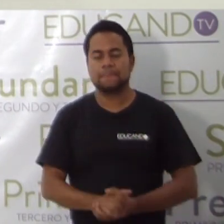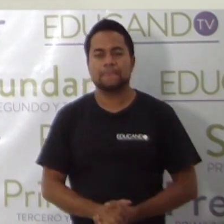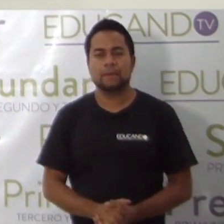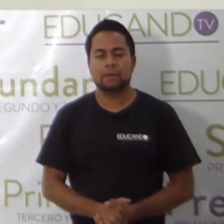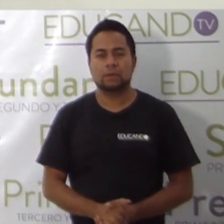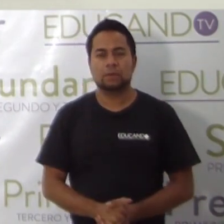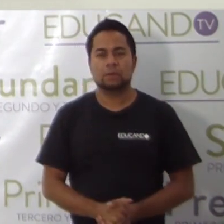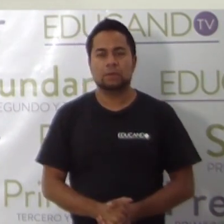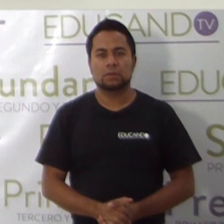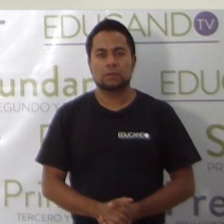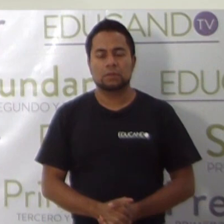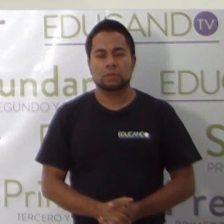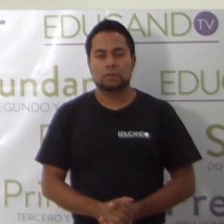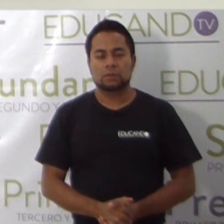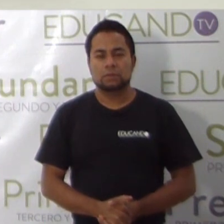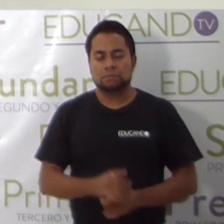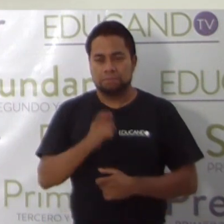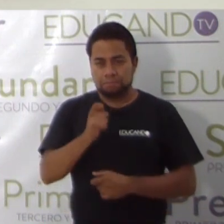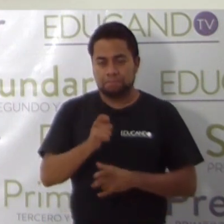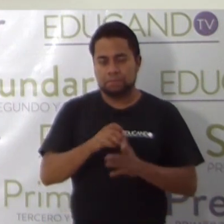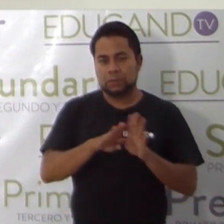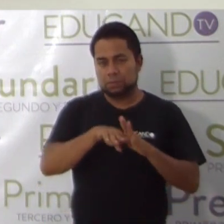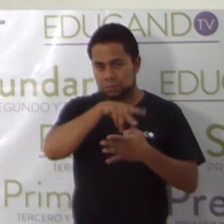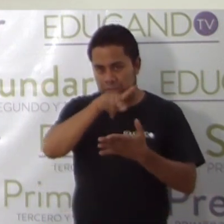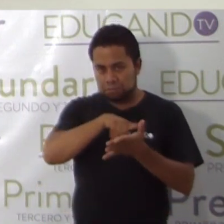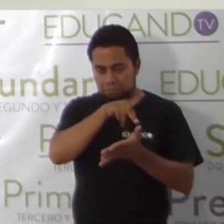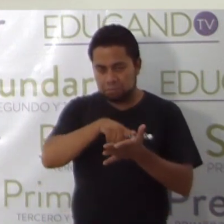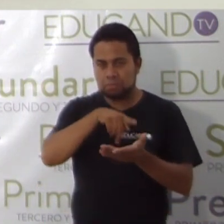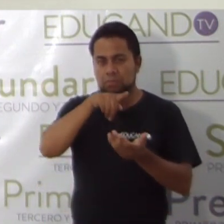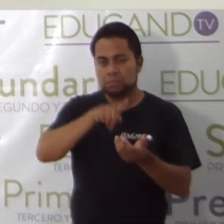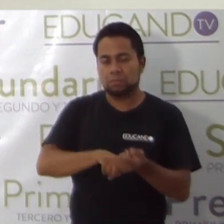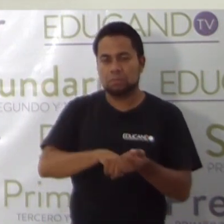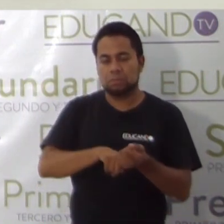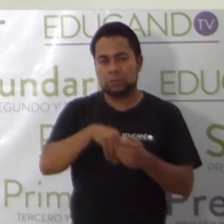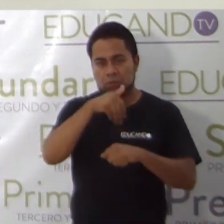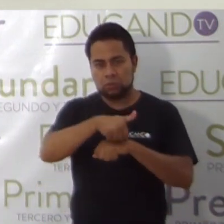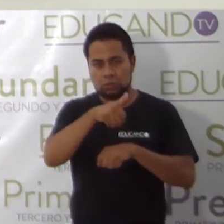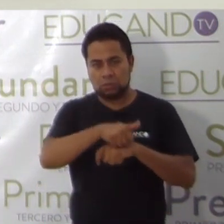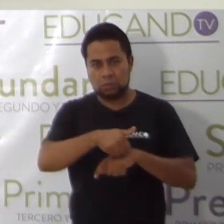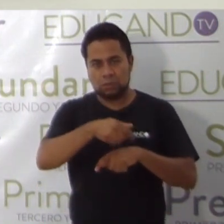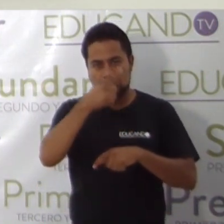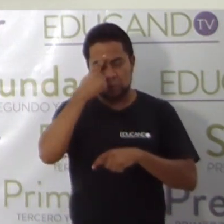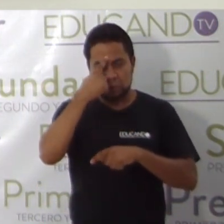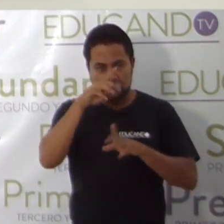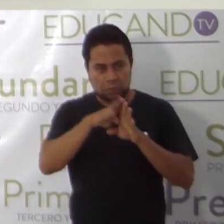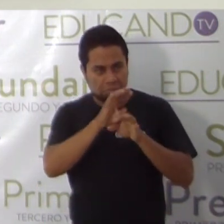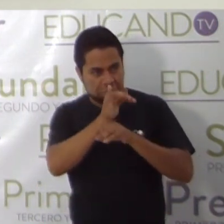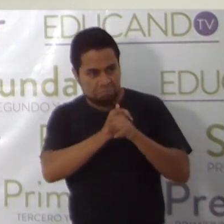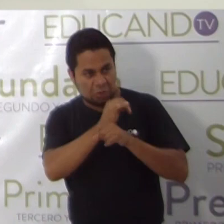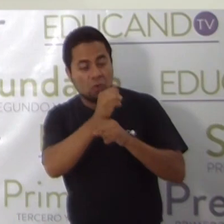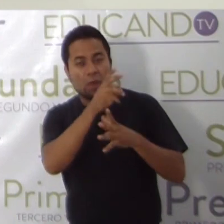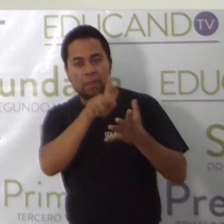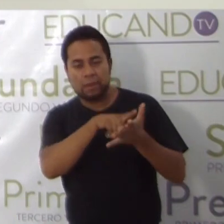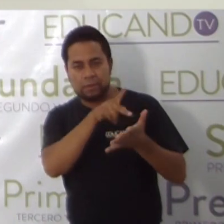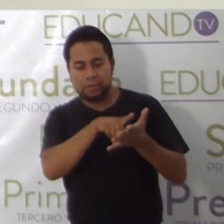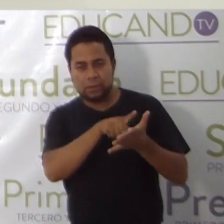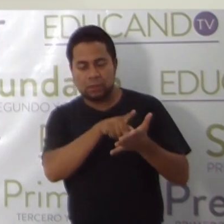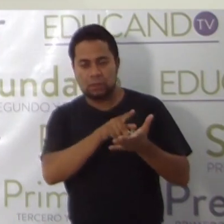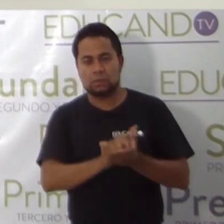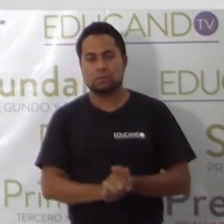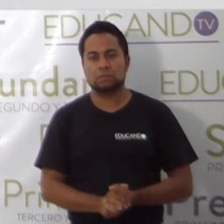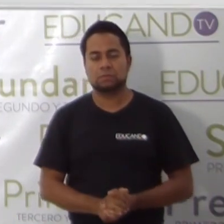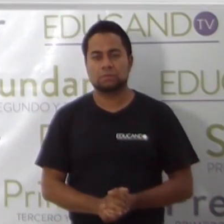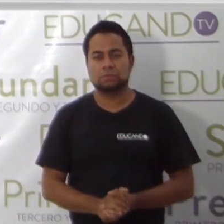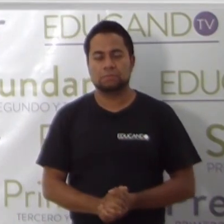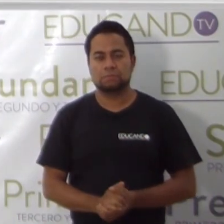¿Qué es? Es el número de veces que aparece un valor determinado en un estudio estadístico. Es el número